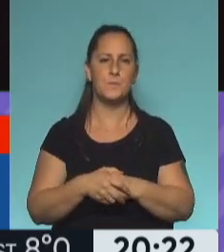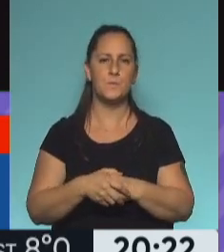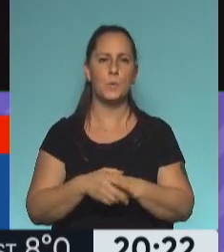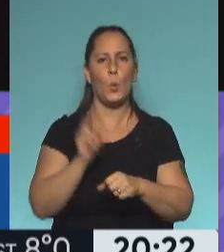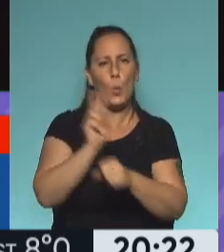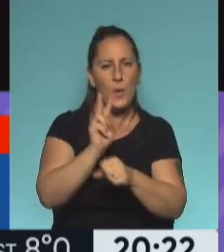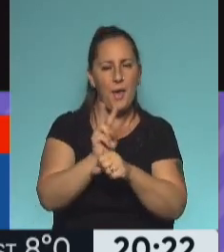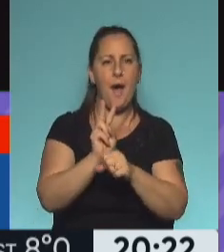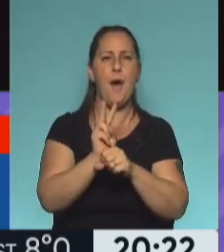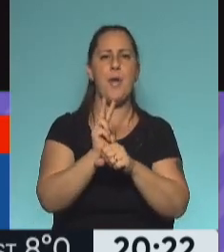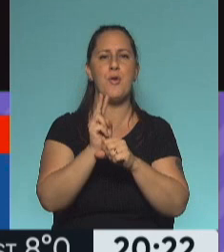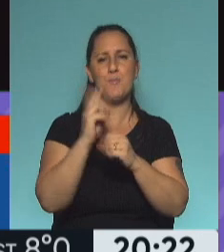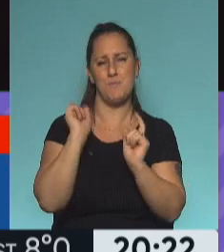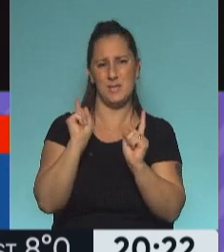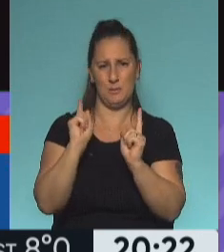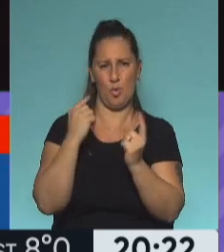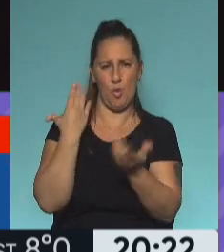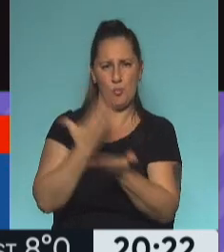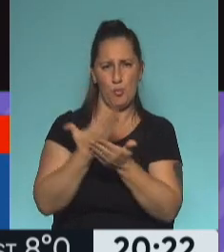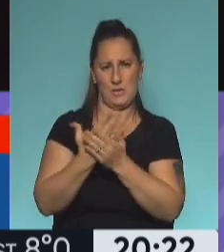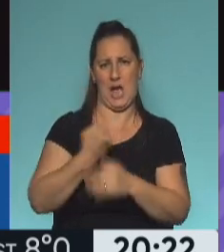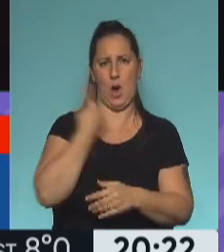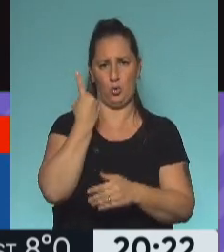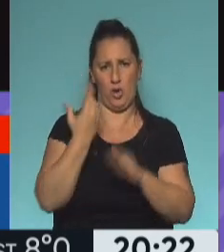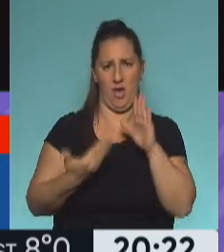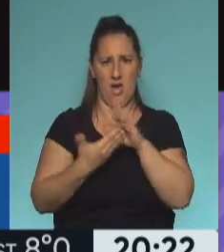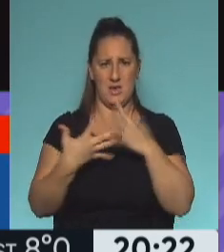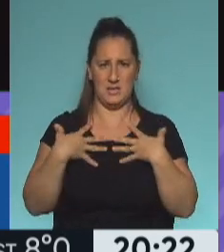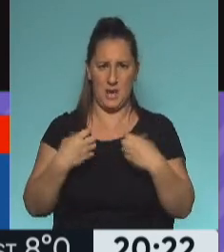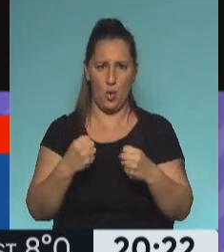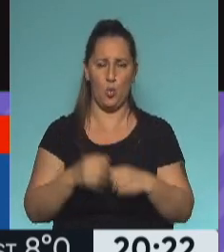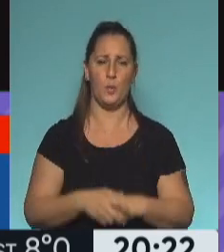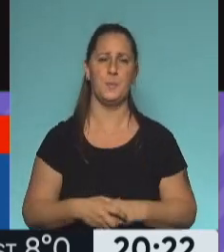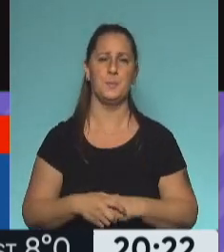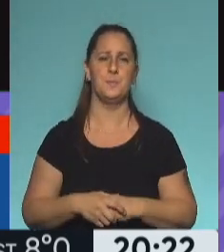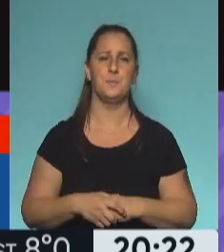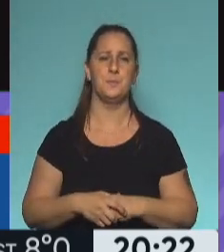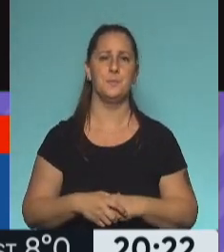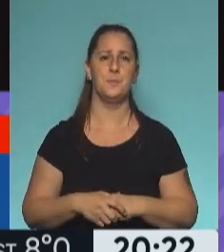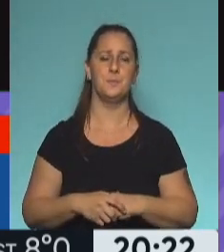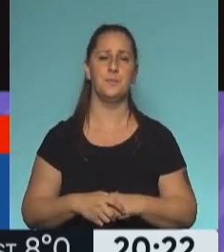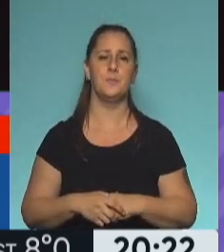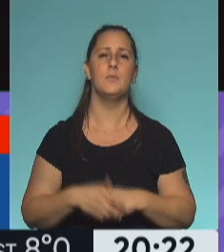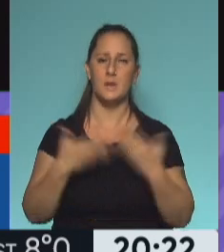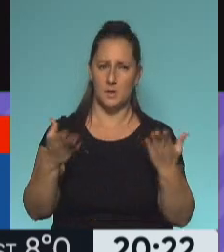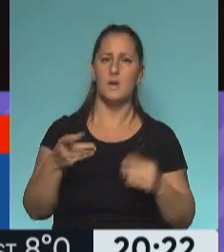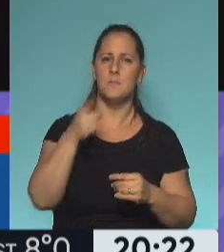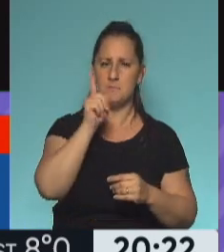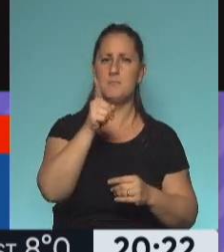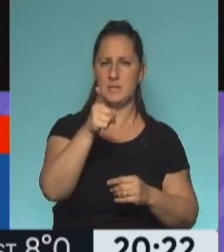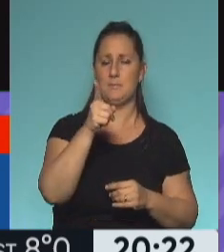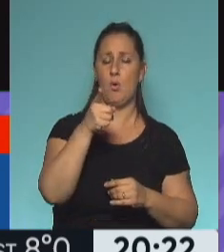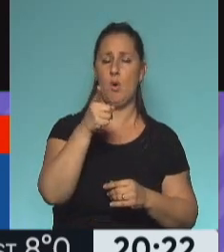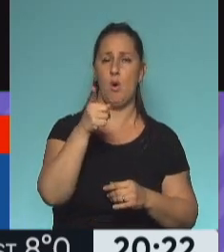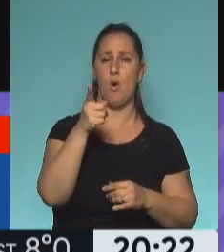los cuidados propuestos por las autoridades de salud. Ahora, doctor, justamente llevándolo a ese terreno que quizás tenga